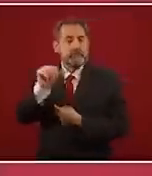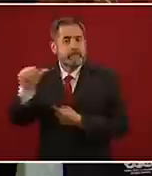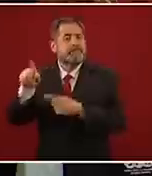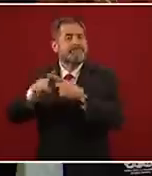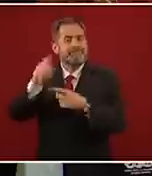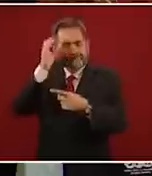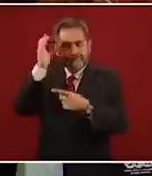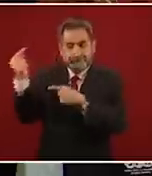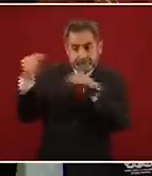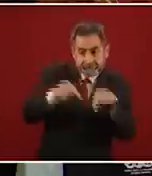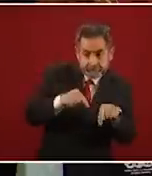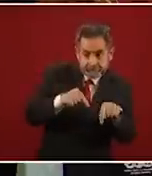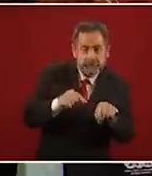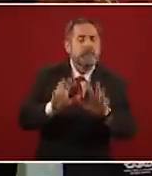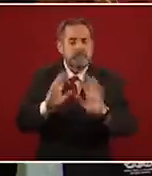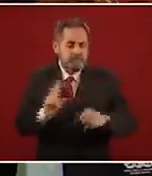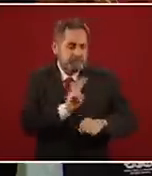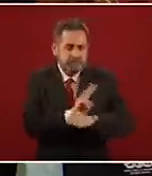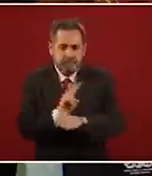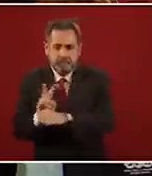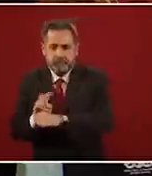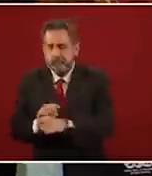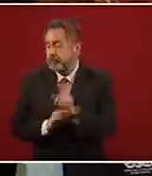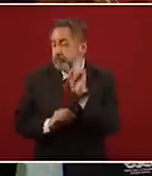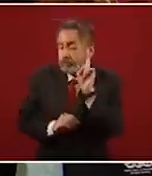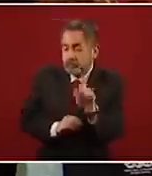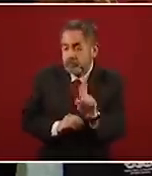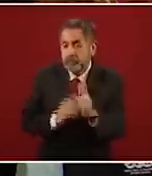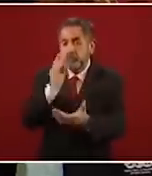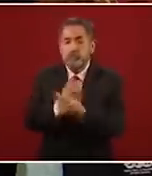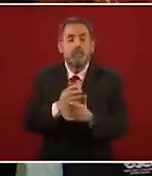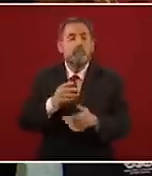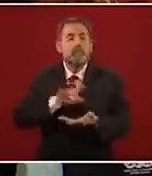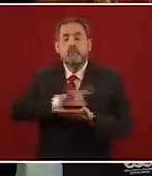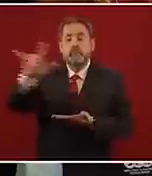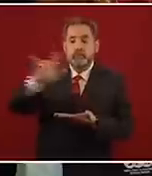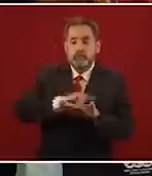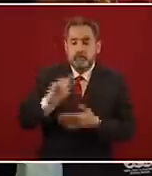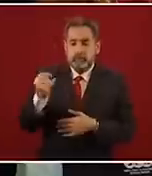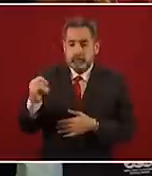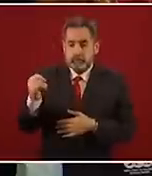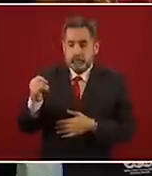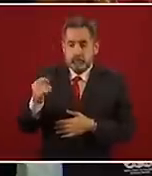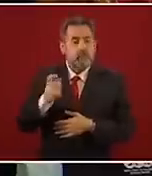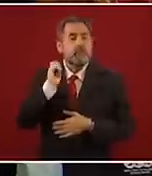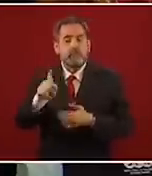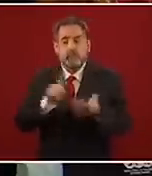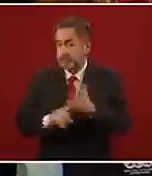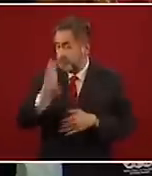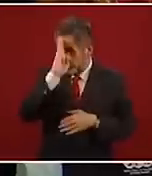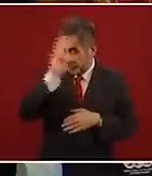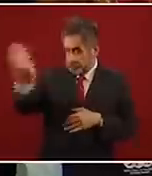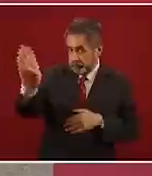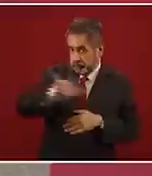China, de manera indirecta, y el único en el país, que es el aeropuerto de Tijuana, que recibía viajeros de manera